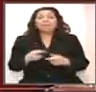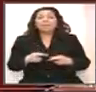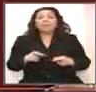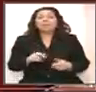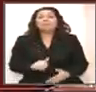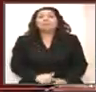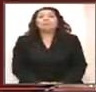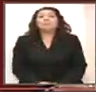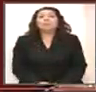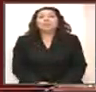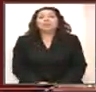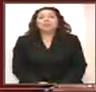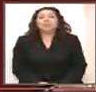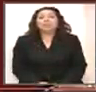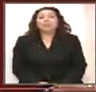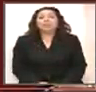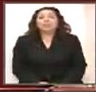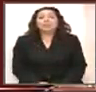patrimonial